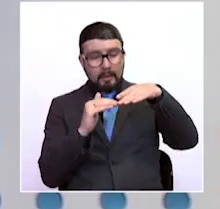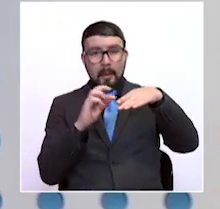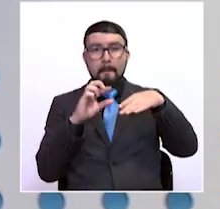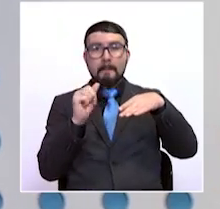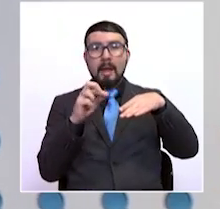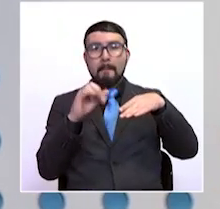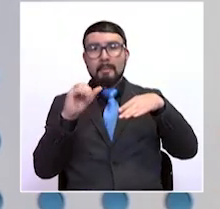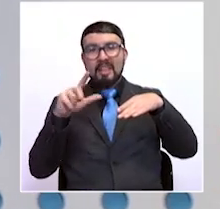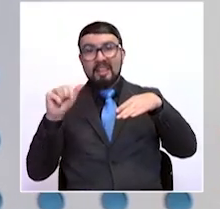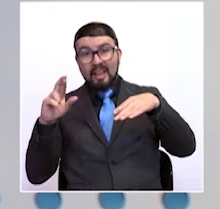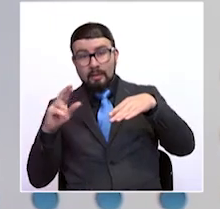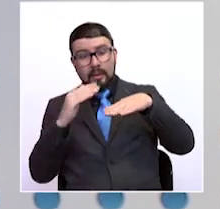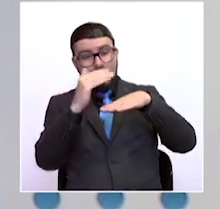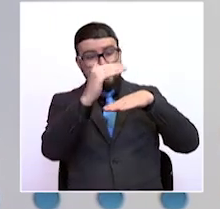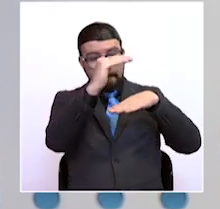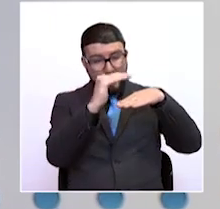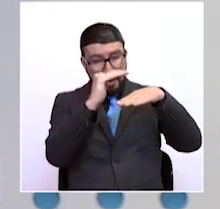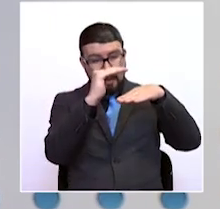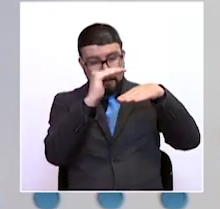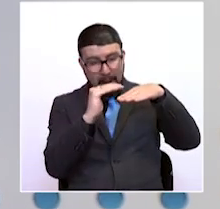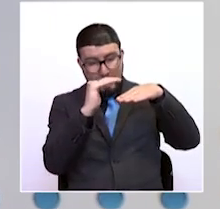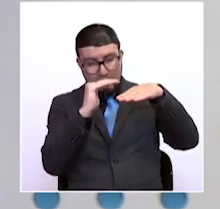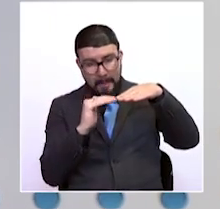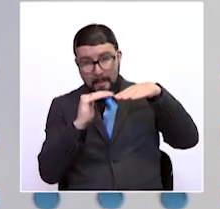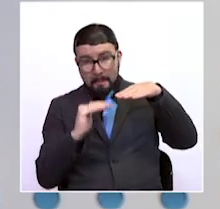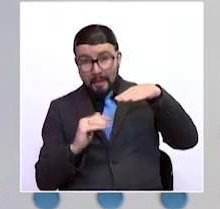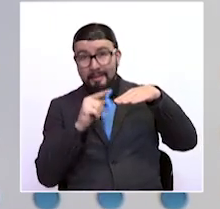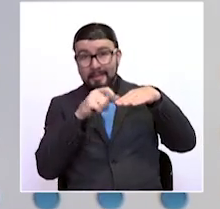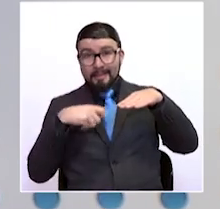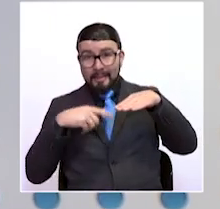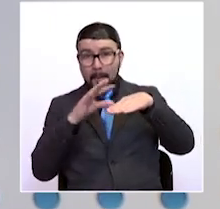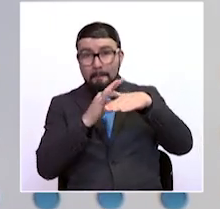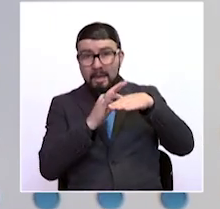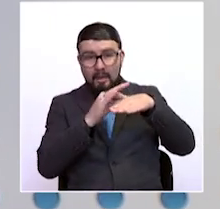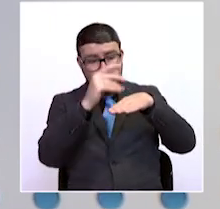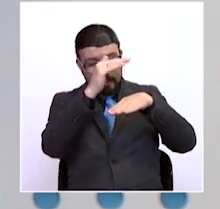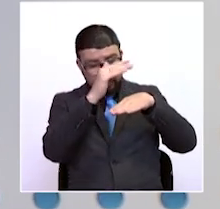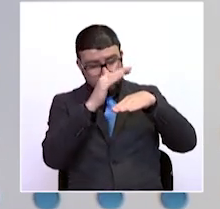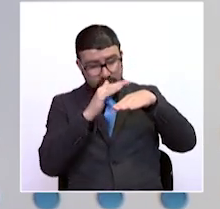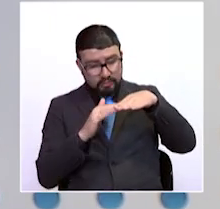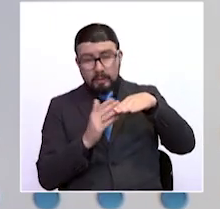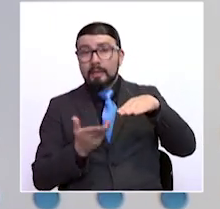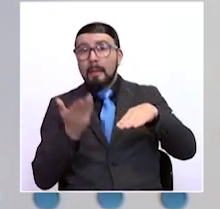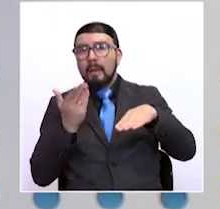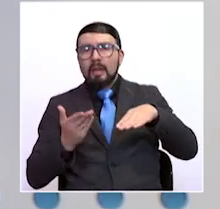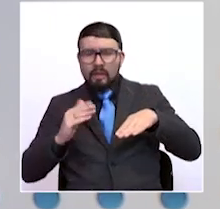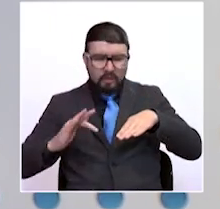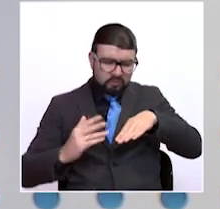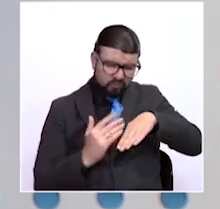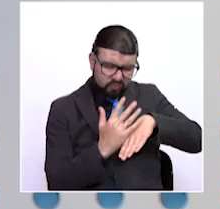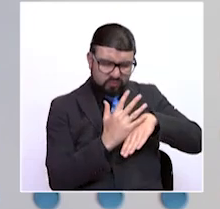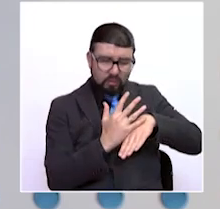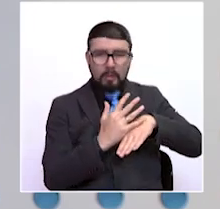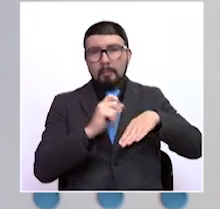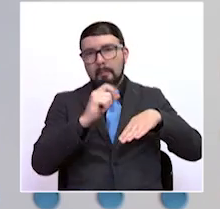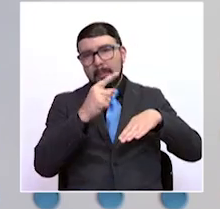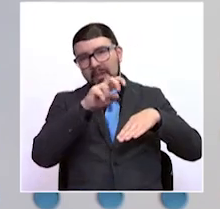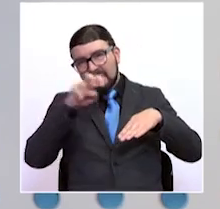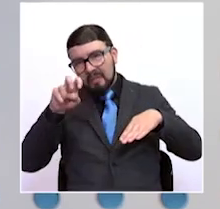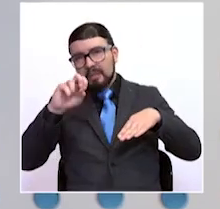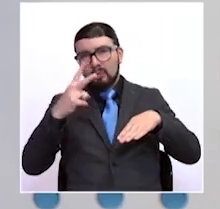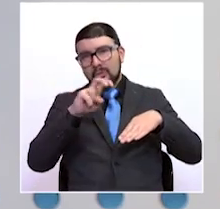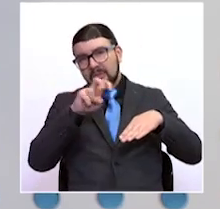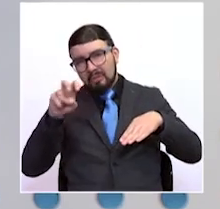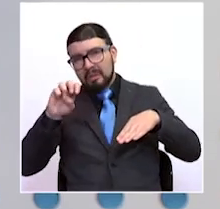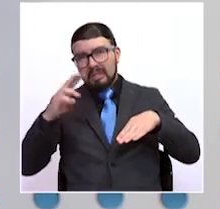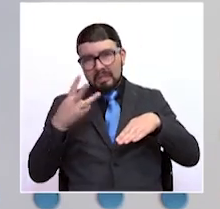dermis reticular, y dependiendo de la profundidad que abarque la quemadura, entonces ahí podemos decir si es de primer grado, segundo grado, tercer grado, siendo